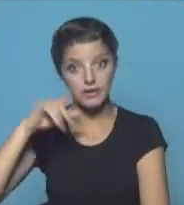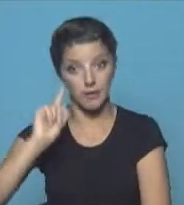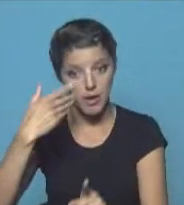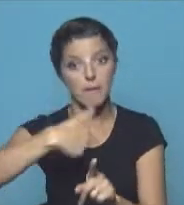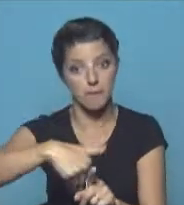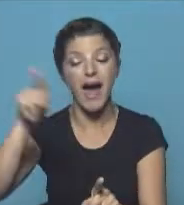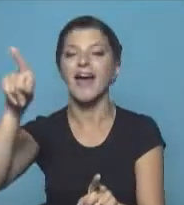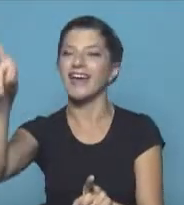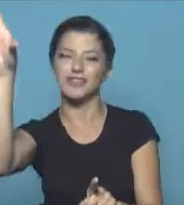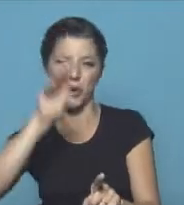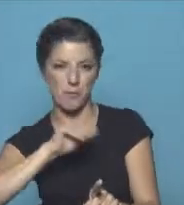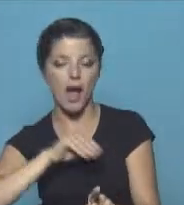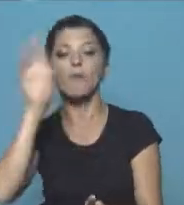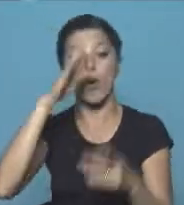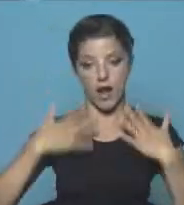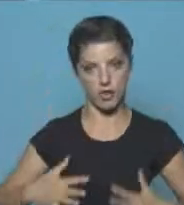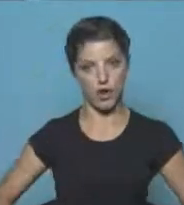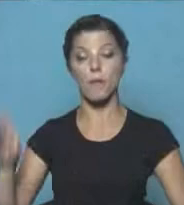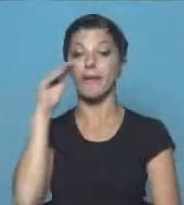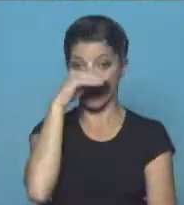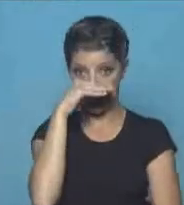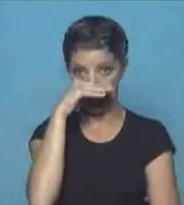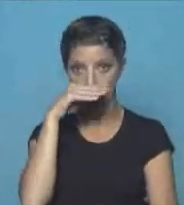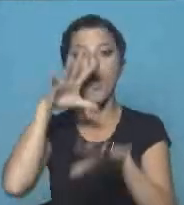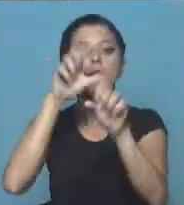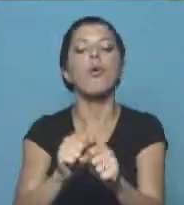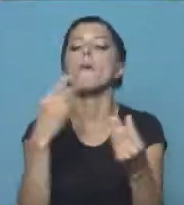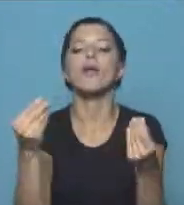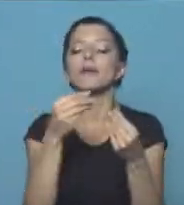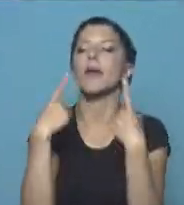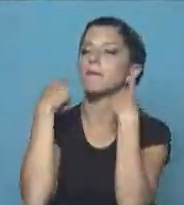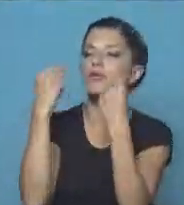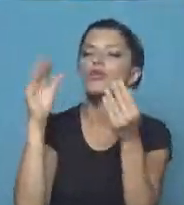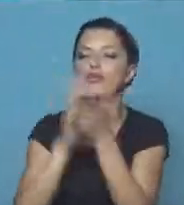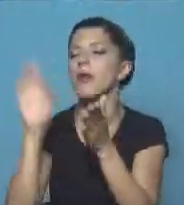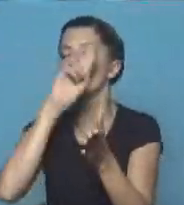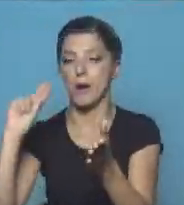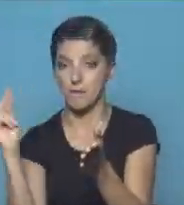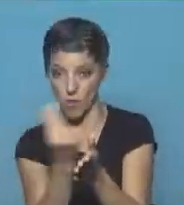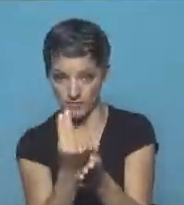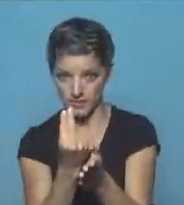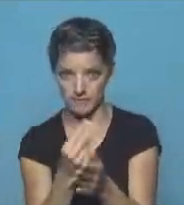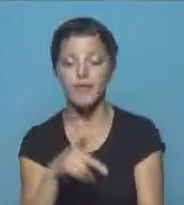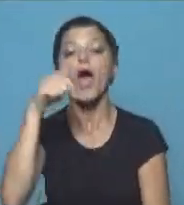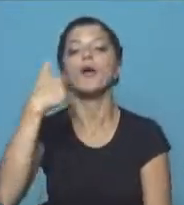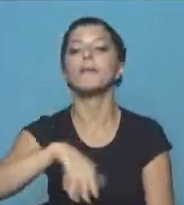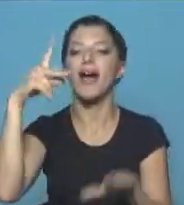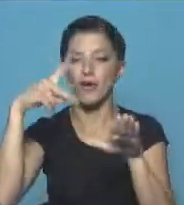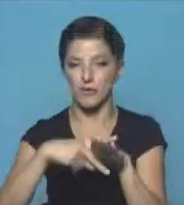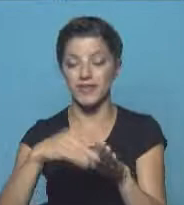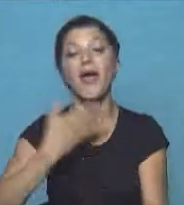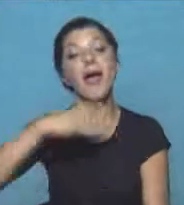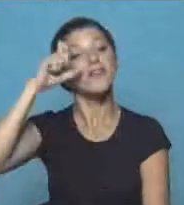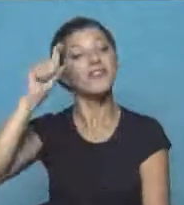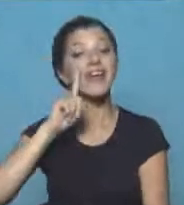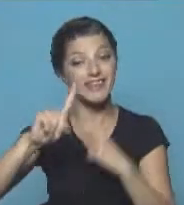la modalidad de mujeres de negro tomando la calle, pero tiene que ver con los crímenes y con la violencia de género. Nos estamos yendo a una pausa, Félix. Sí,